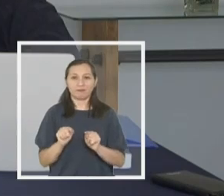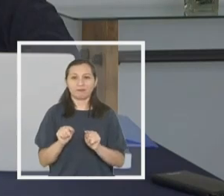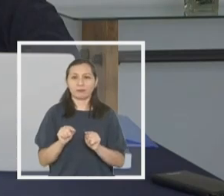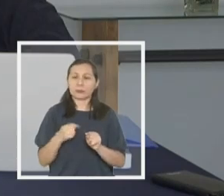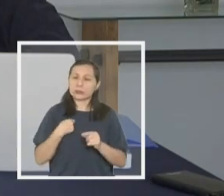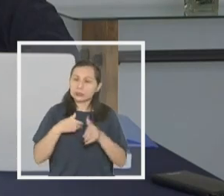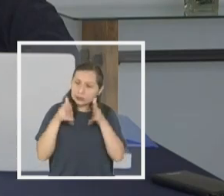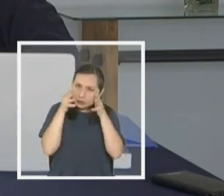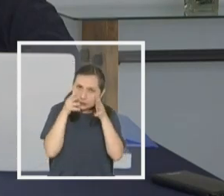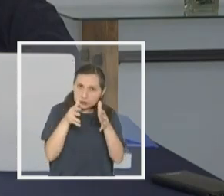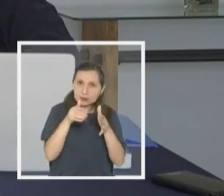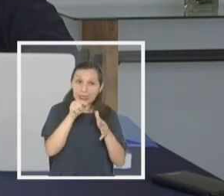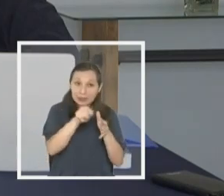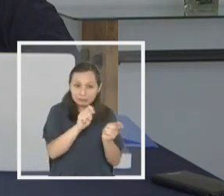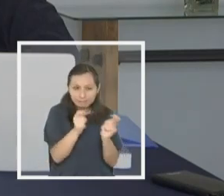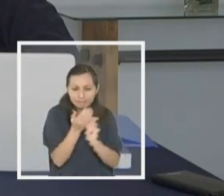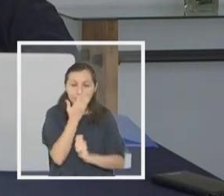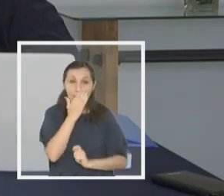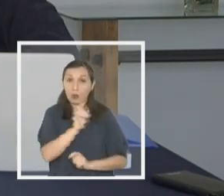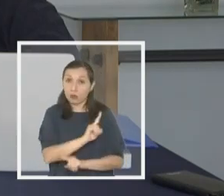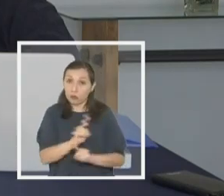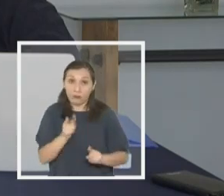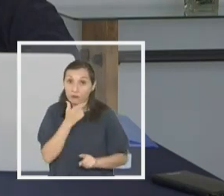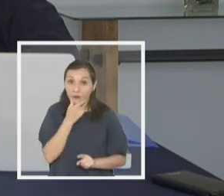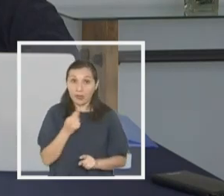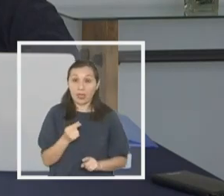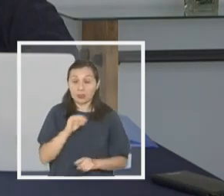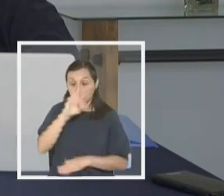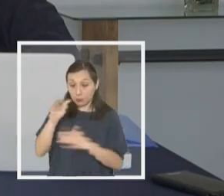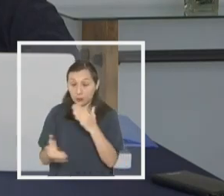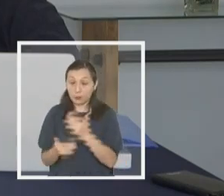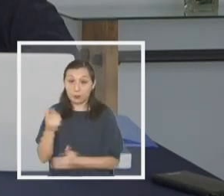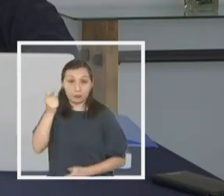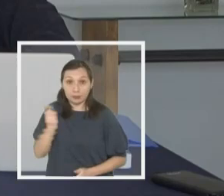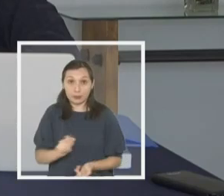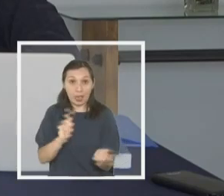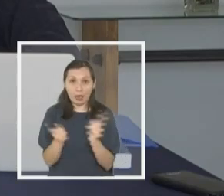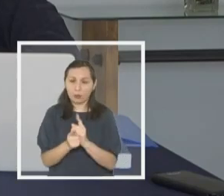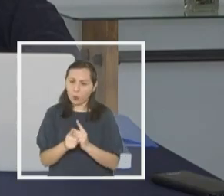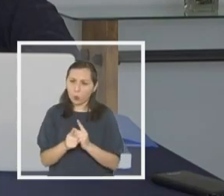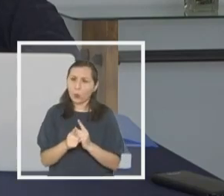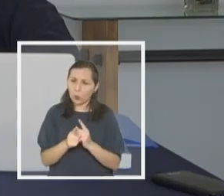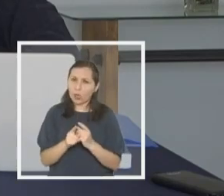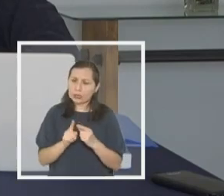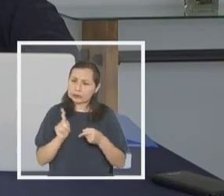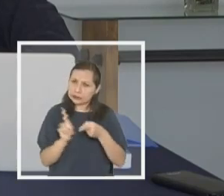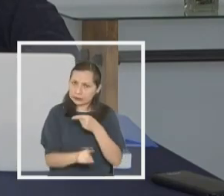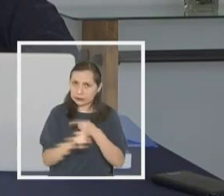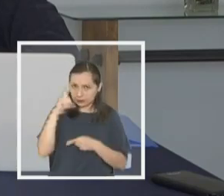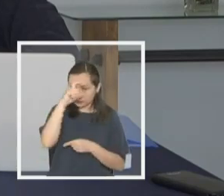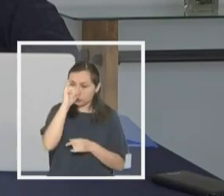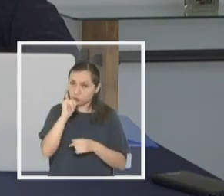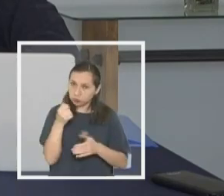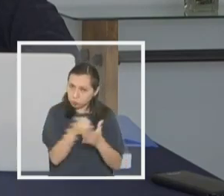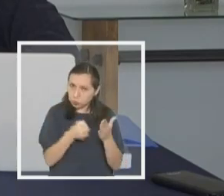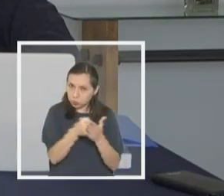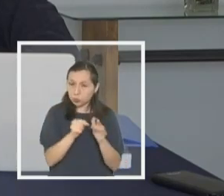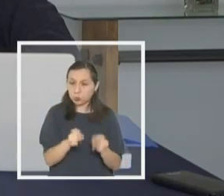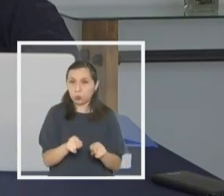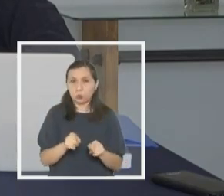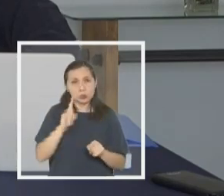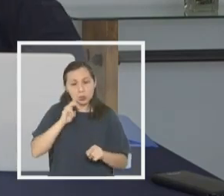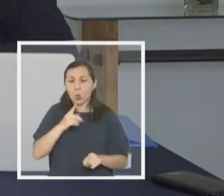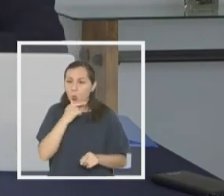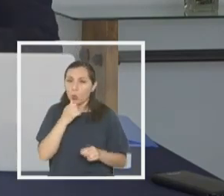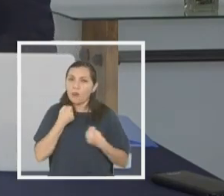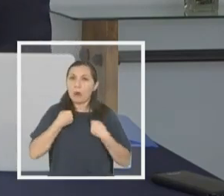estoy empeñadísimo en que esto mejore. No va a ser fácil, no va a ser de la noche a la mañana, es un combate complicado, pero lo vamos a dar y no me cabe ninguna duda